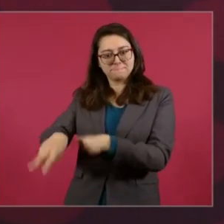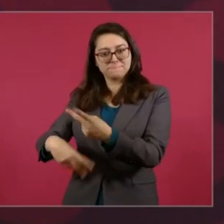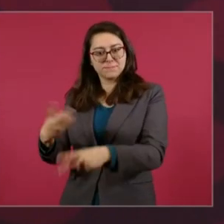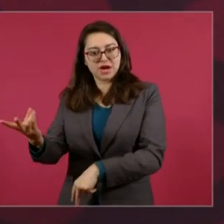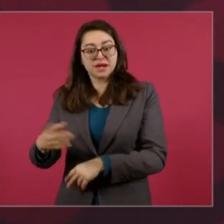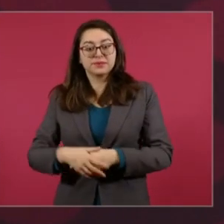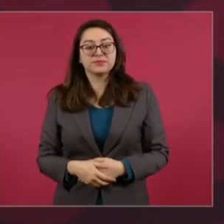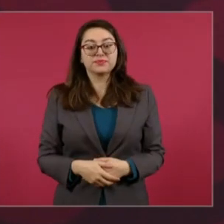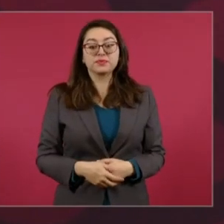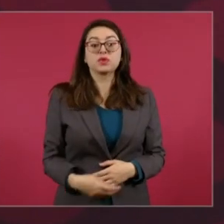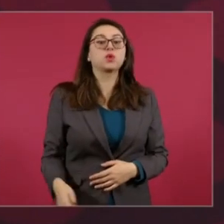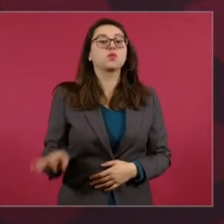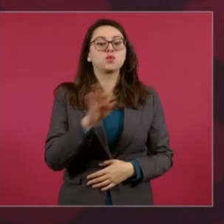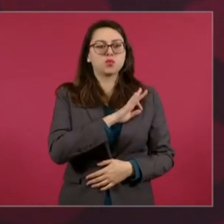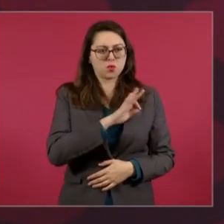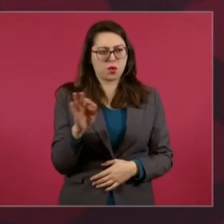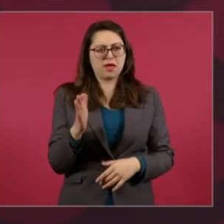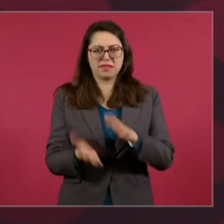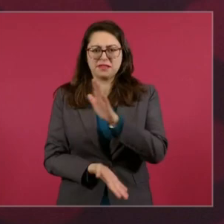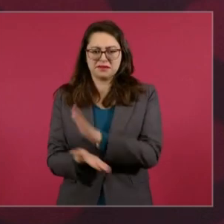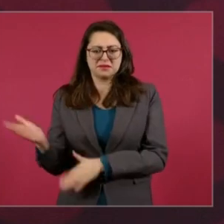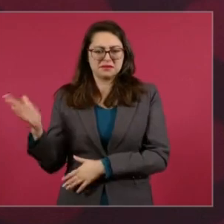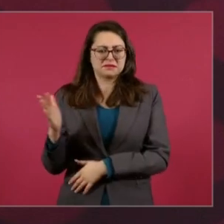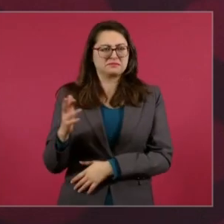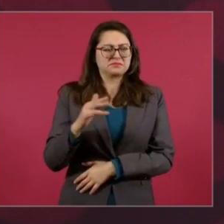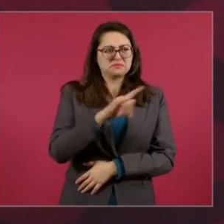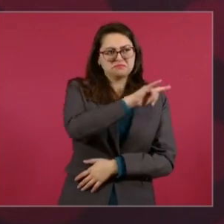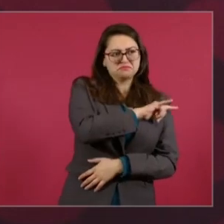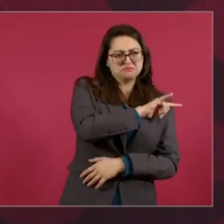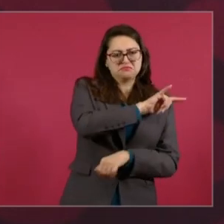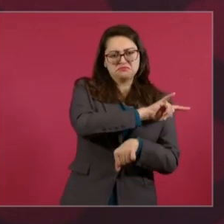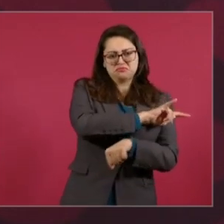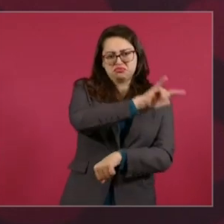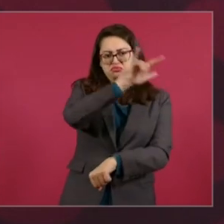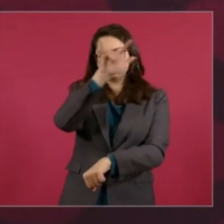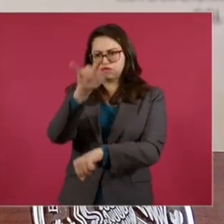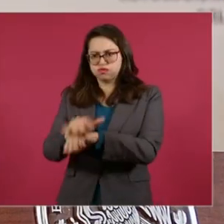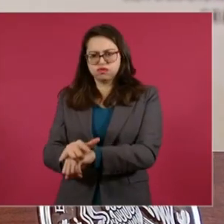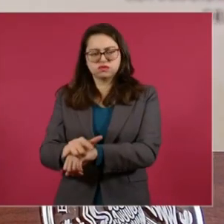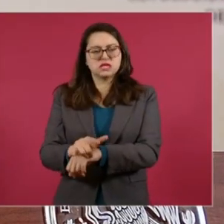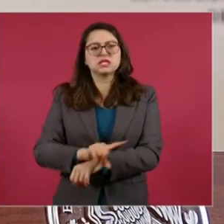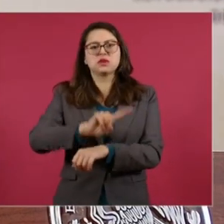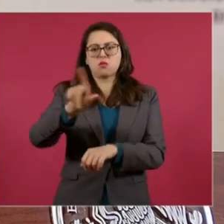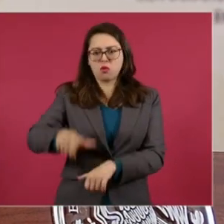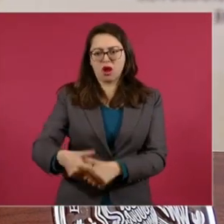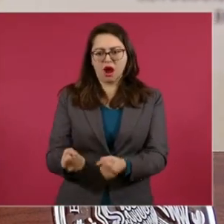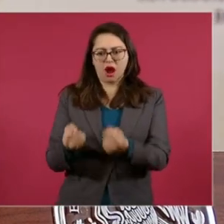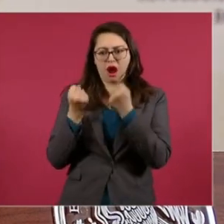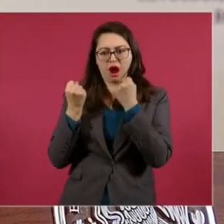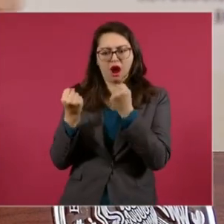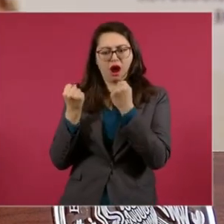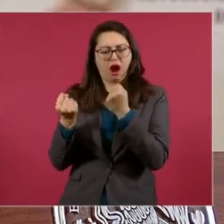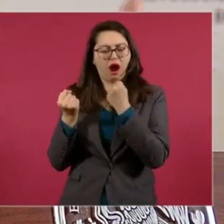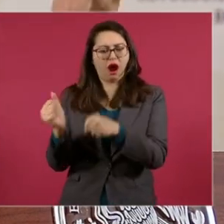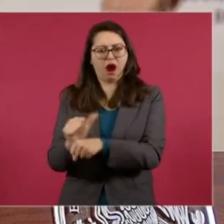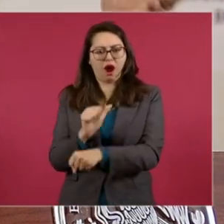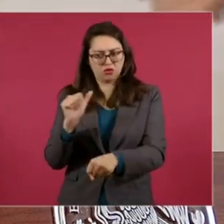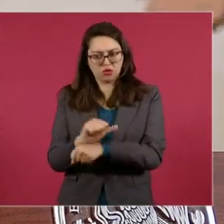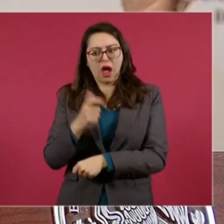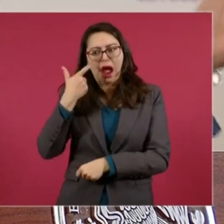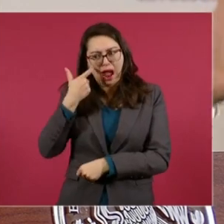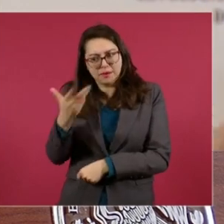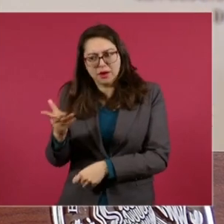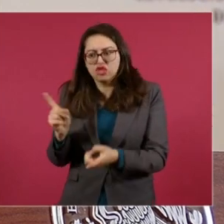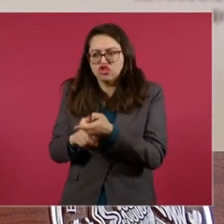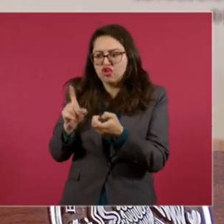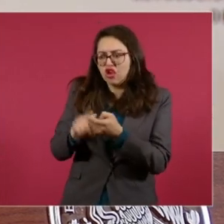en vuelo comercial, en vuelo privado a Oaxaca, y recorrer de Oaxaca a Puerto Escondido y a ver si